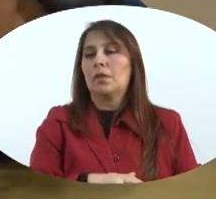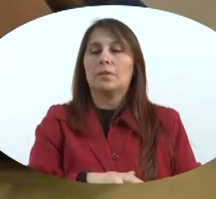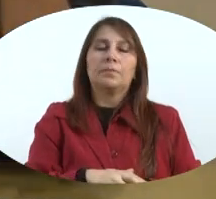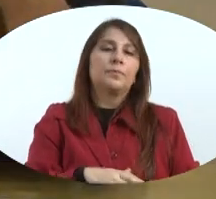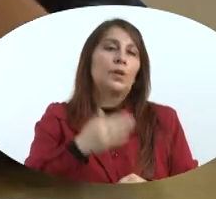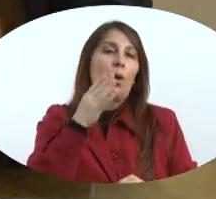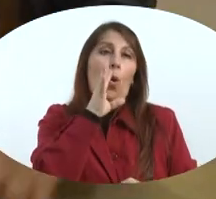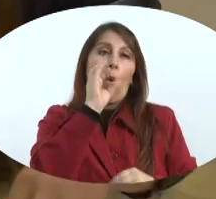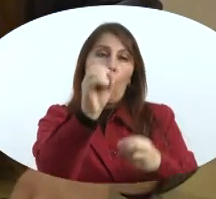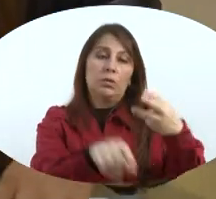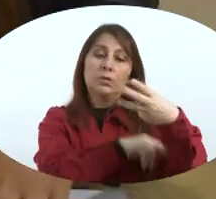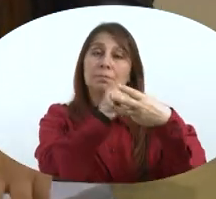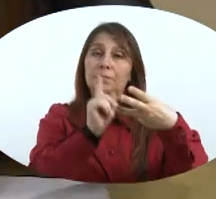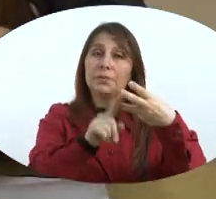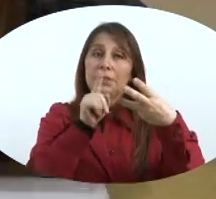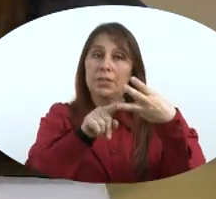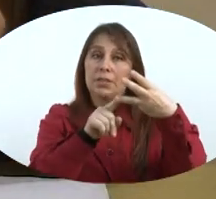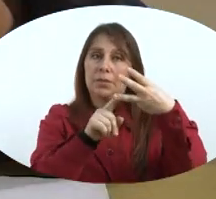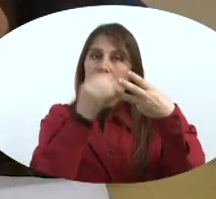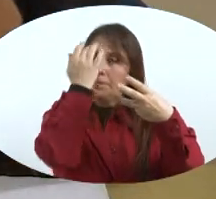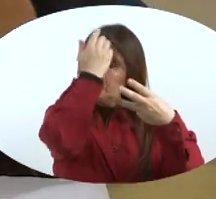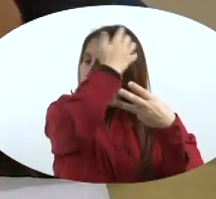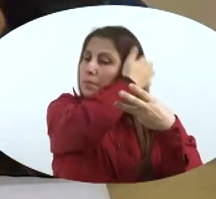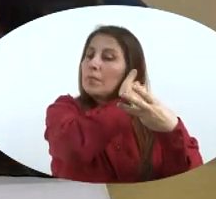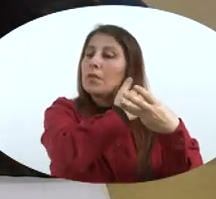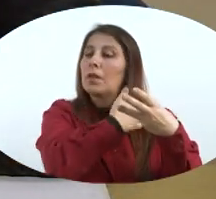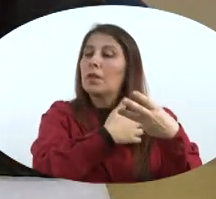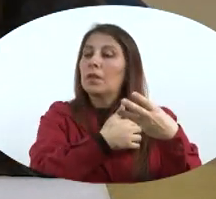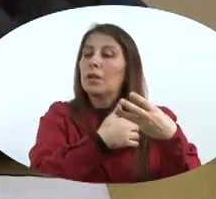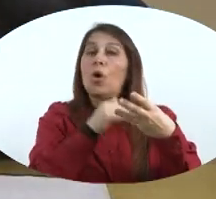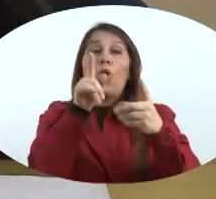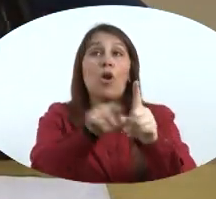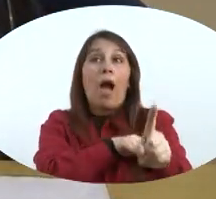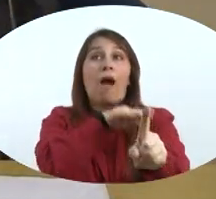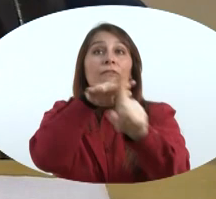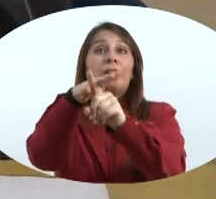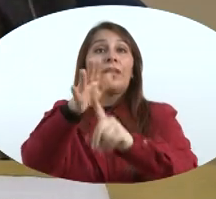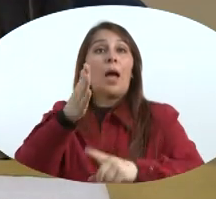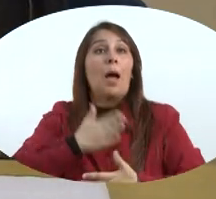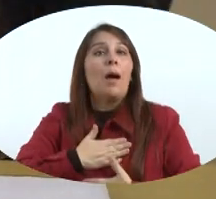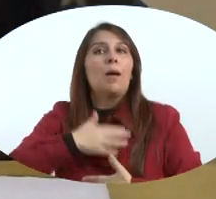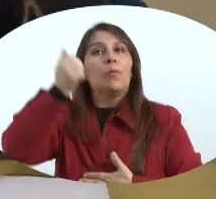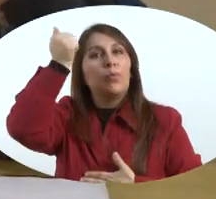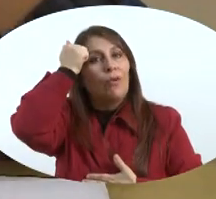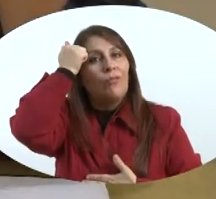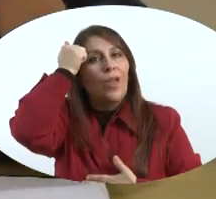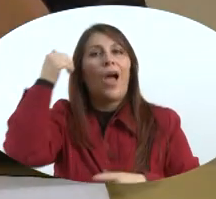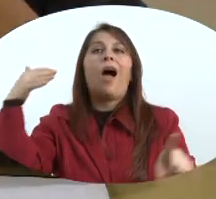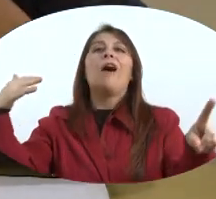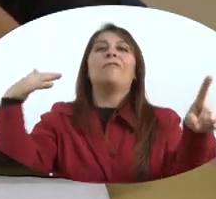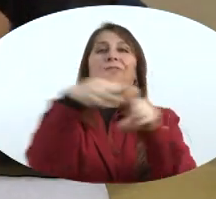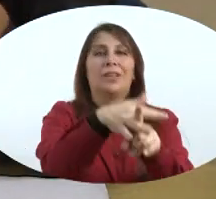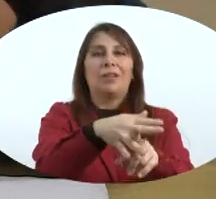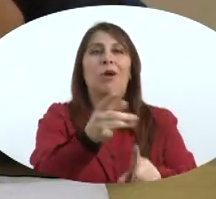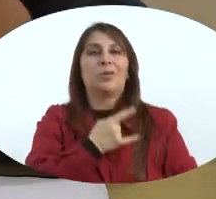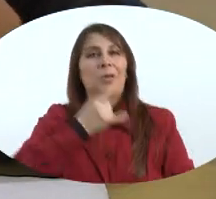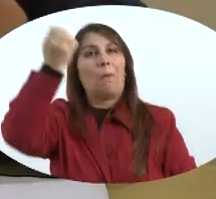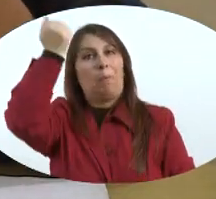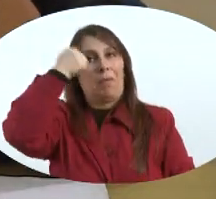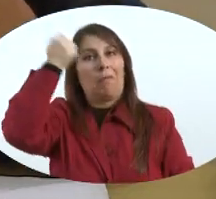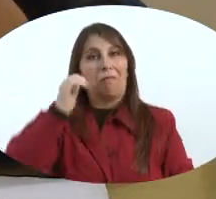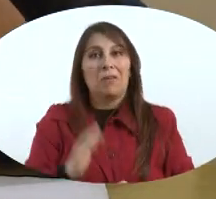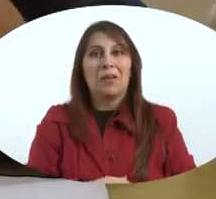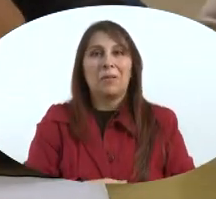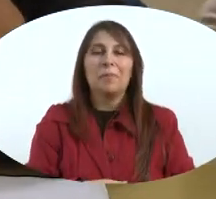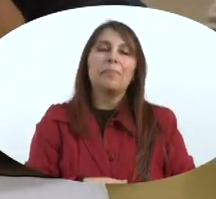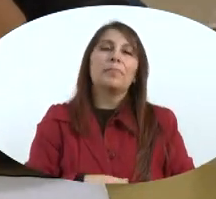el tercer eje para nosotros es lo que es con mi profe es con la apn digamos que esto tiene una explicación y es que finalmente